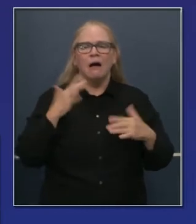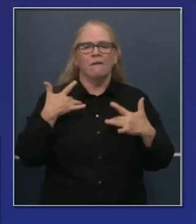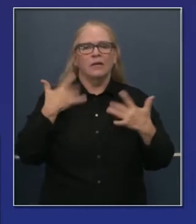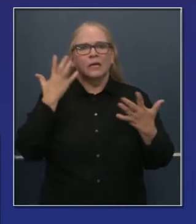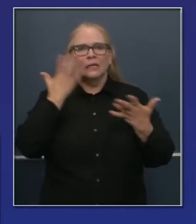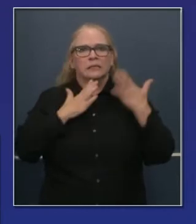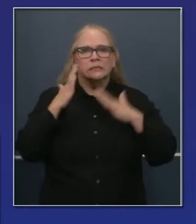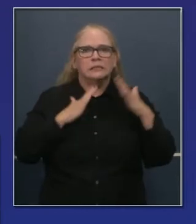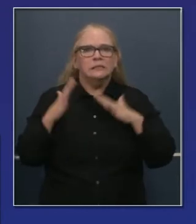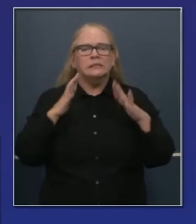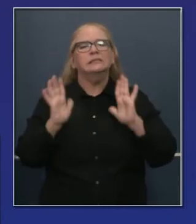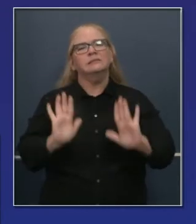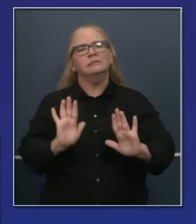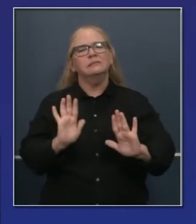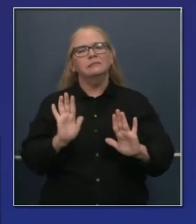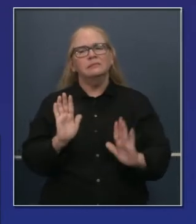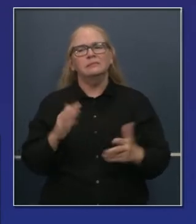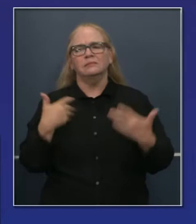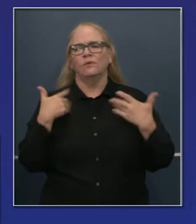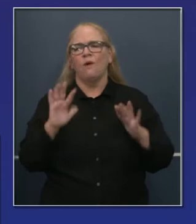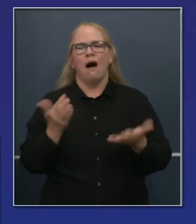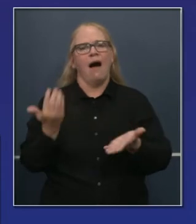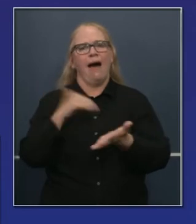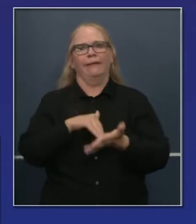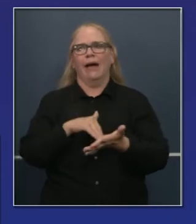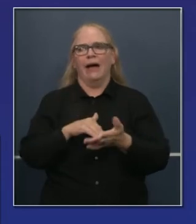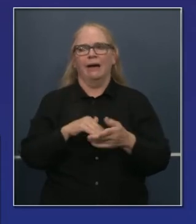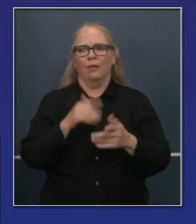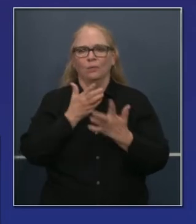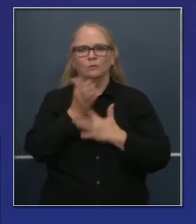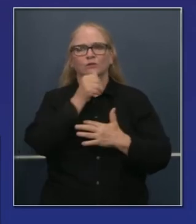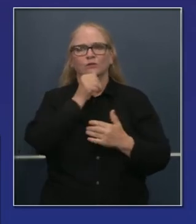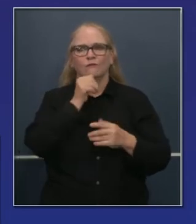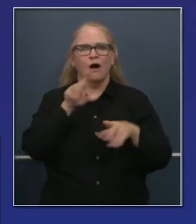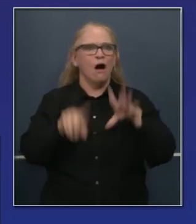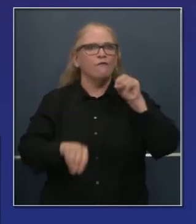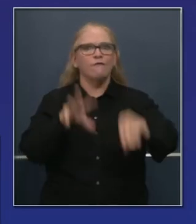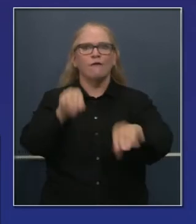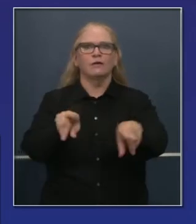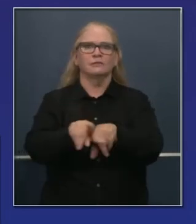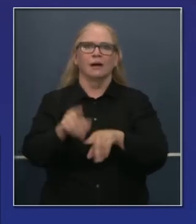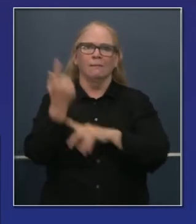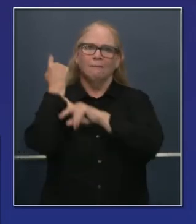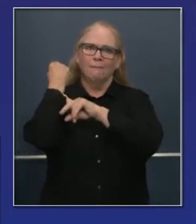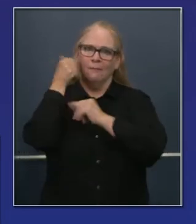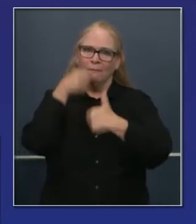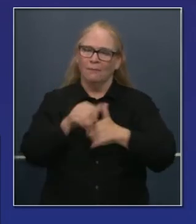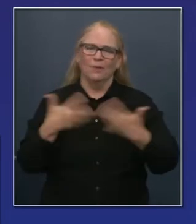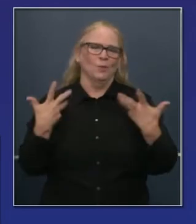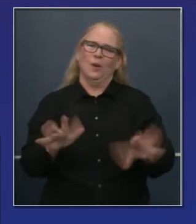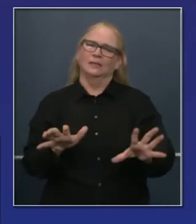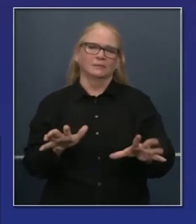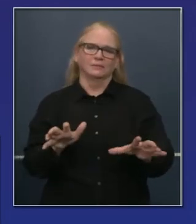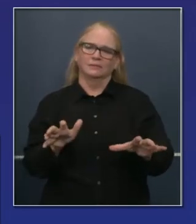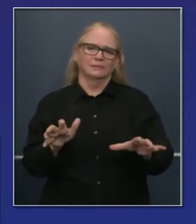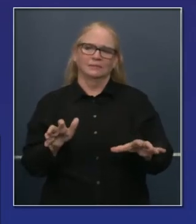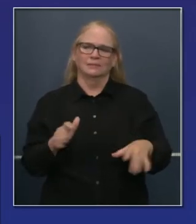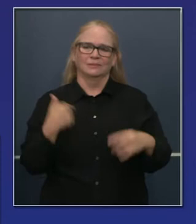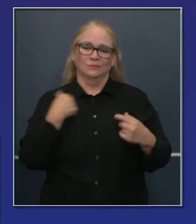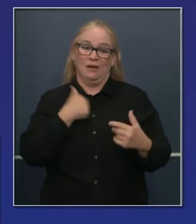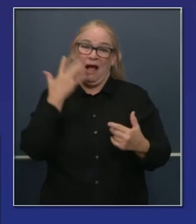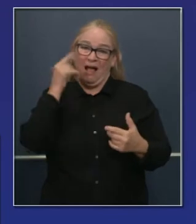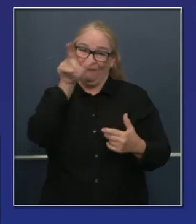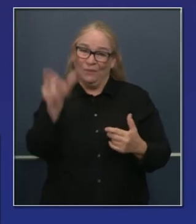de ustedes ya ha asegurado de que no volvamos a estar en esta misma posición aquí en california actualmente